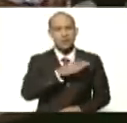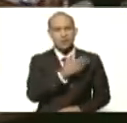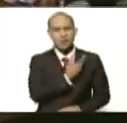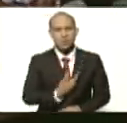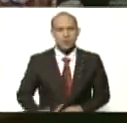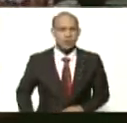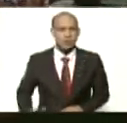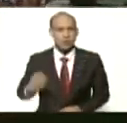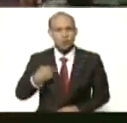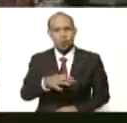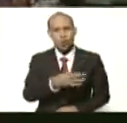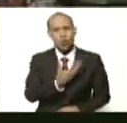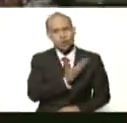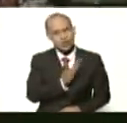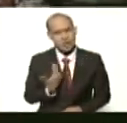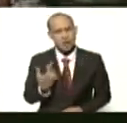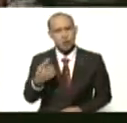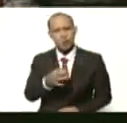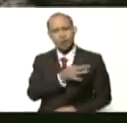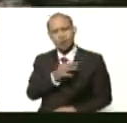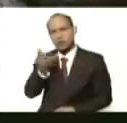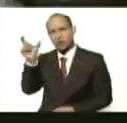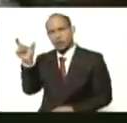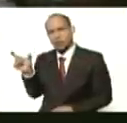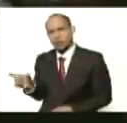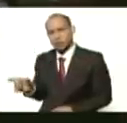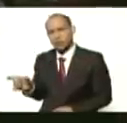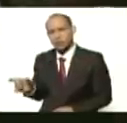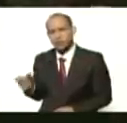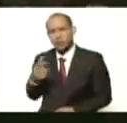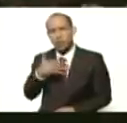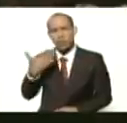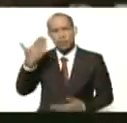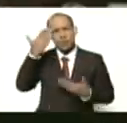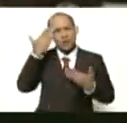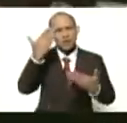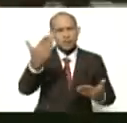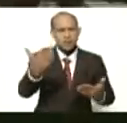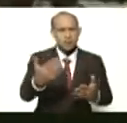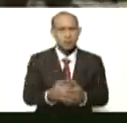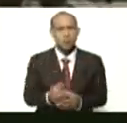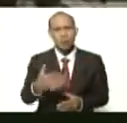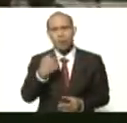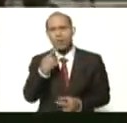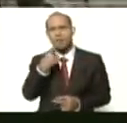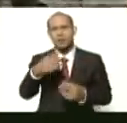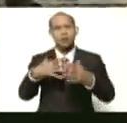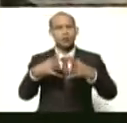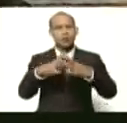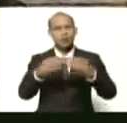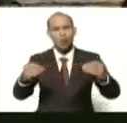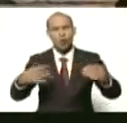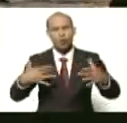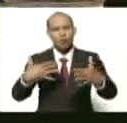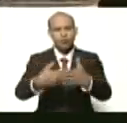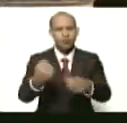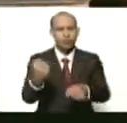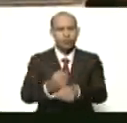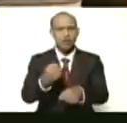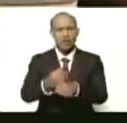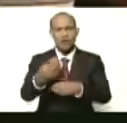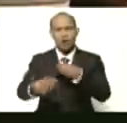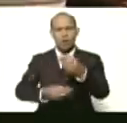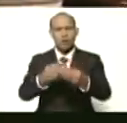compañero prisco ávila de aquí del muelle de la zorra también pudiera saludarlo y pueda reivindicar todo el trabajo que venimos haciendo en